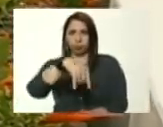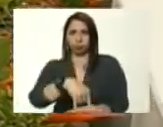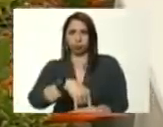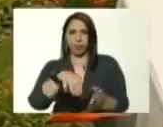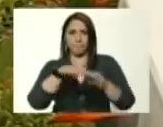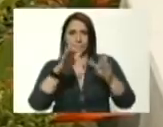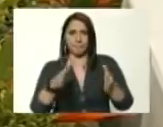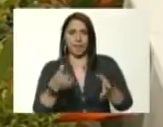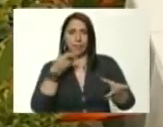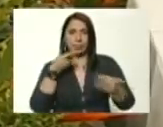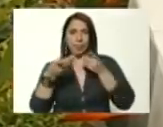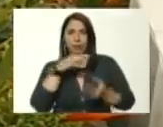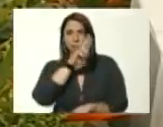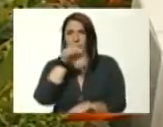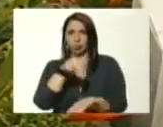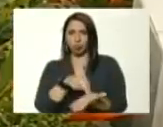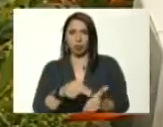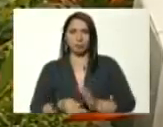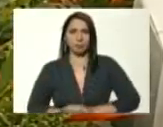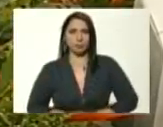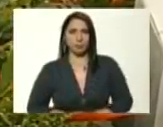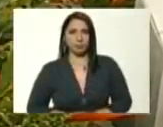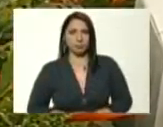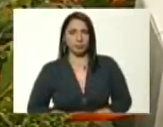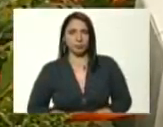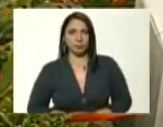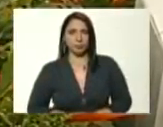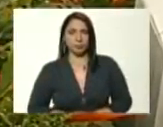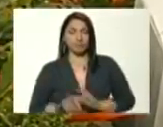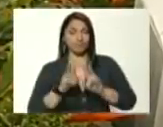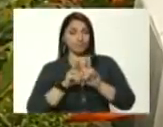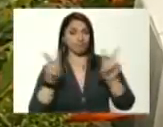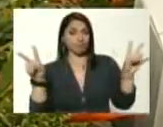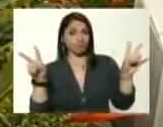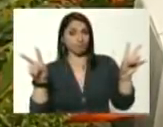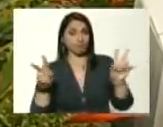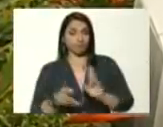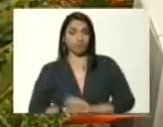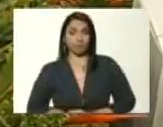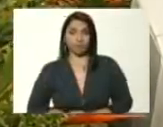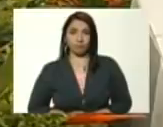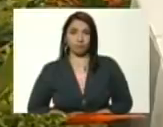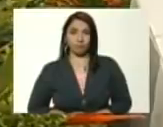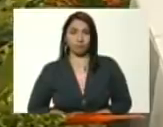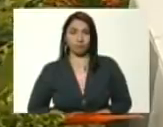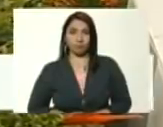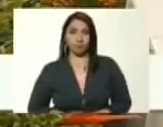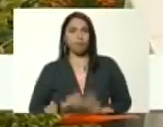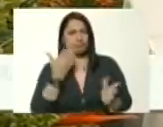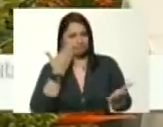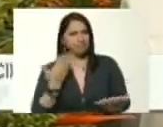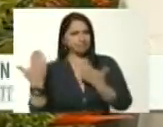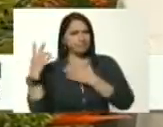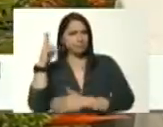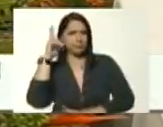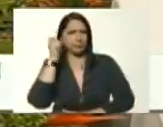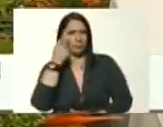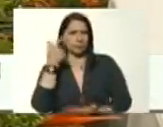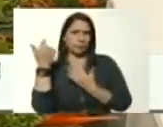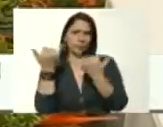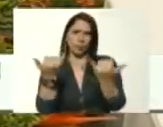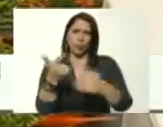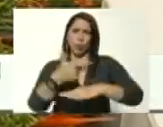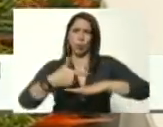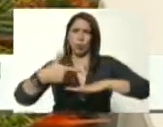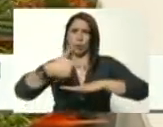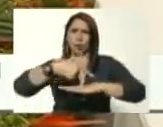mesa del diálogo nacional para la paz y la vamos a escuchar de inmediato a el gobernador